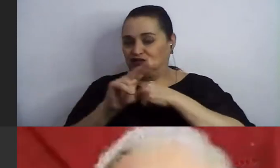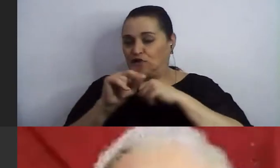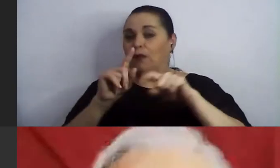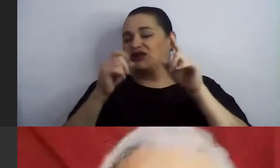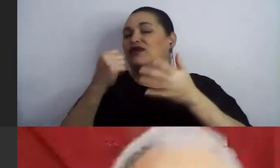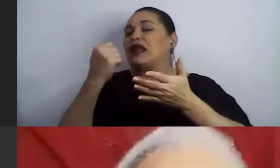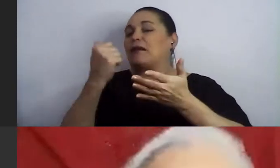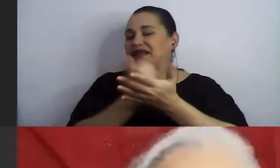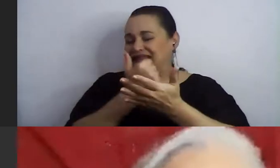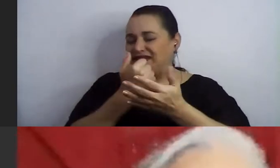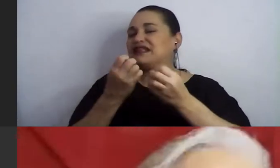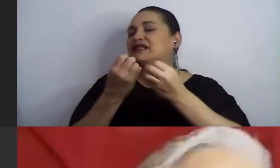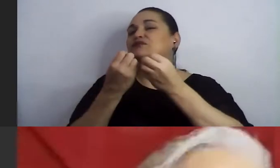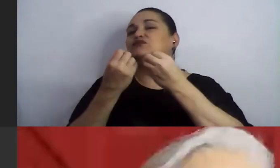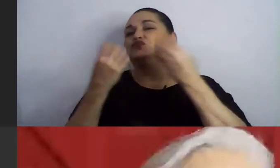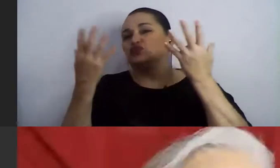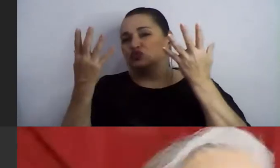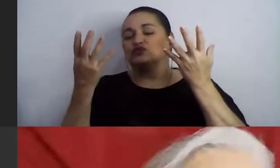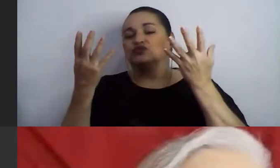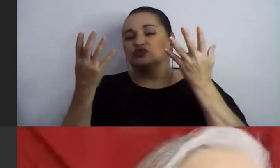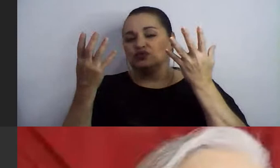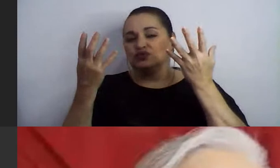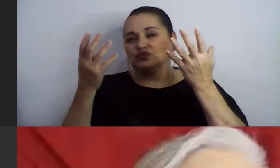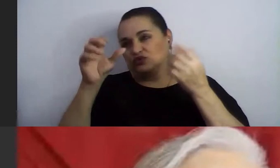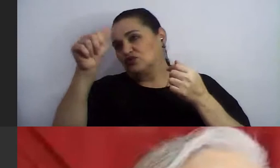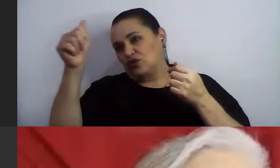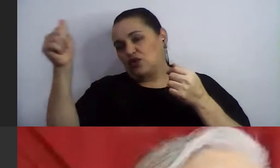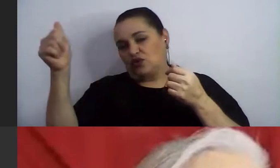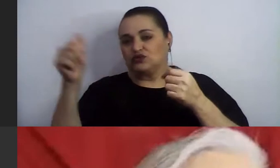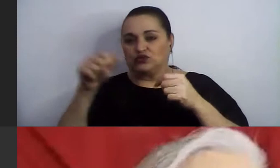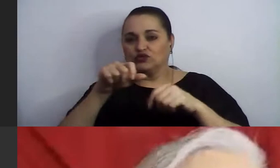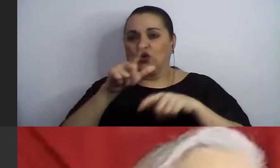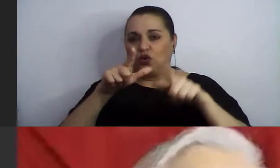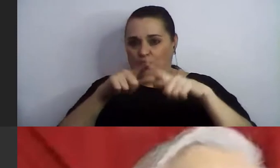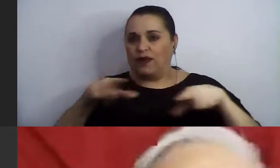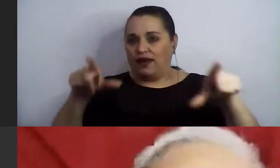lamentablemente, es el caso en muchos lugares.